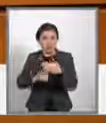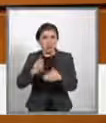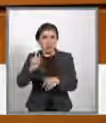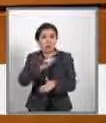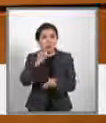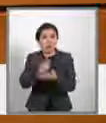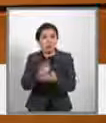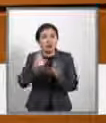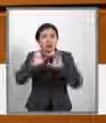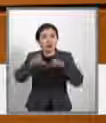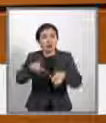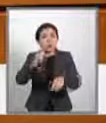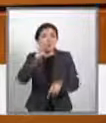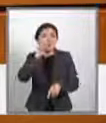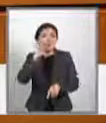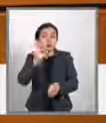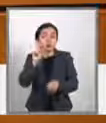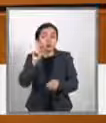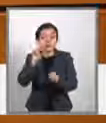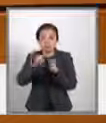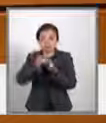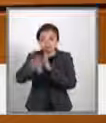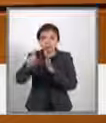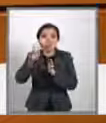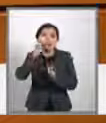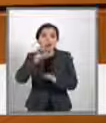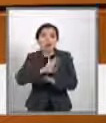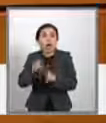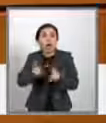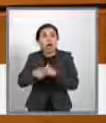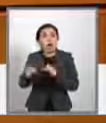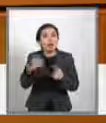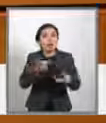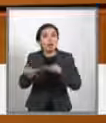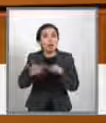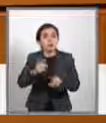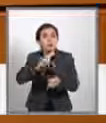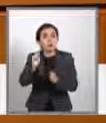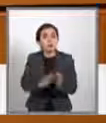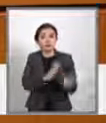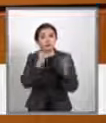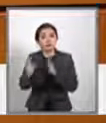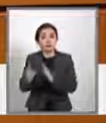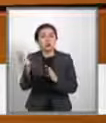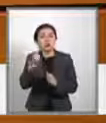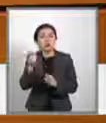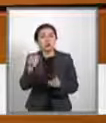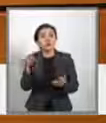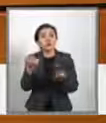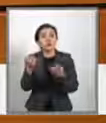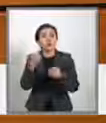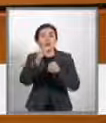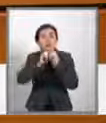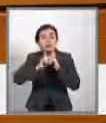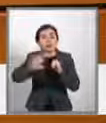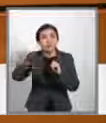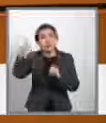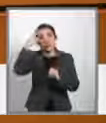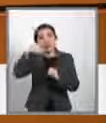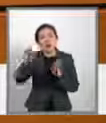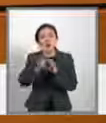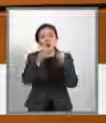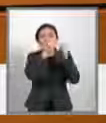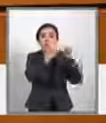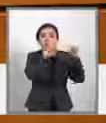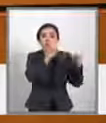ley entrará en vigor al día siguiente de su publicación y que posteriormente se deberá realizar la declaratoria de